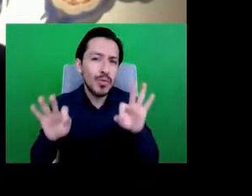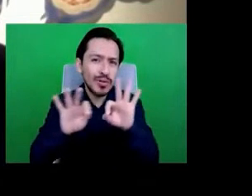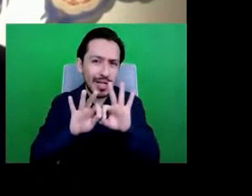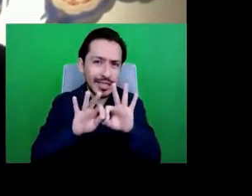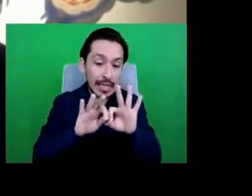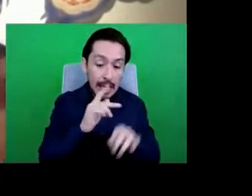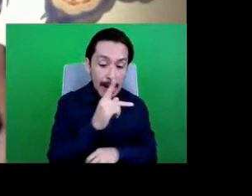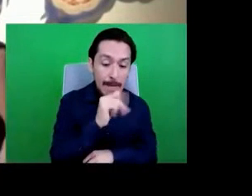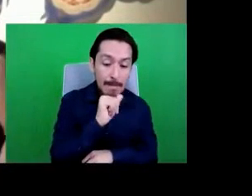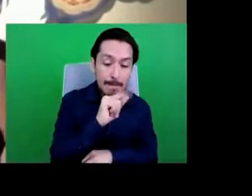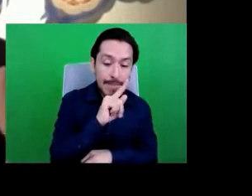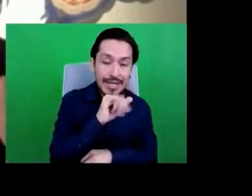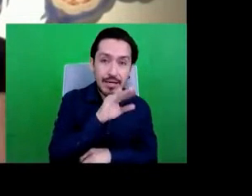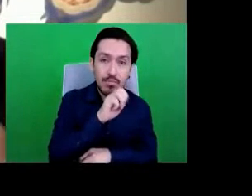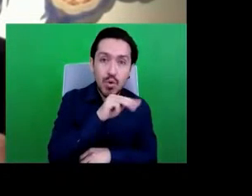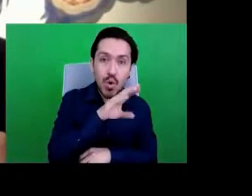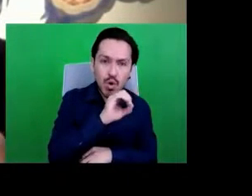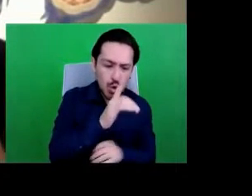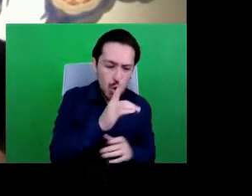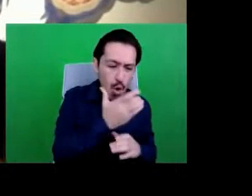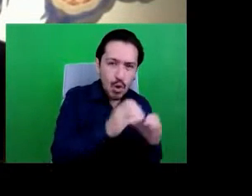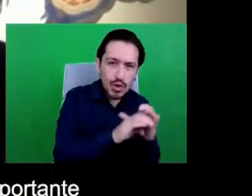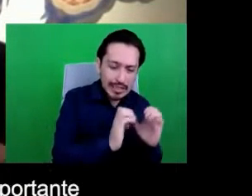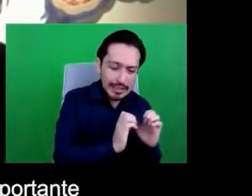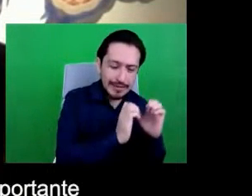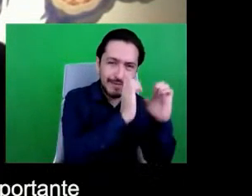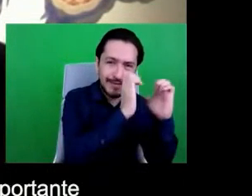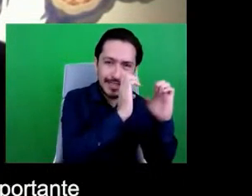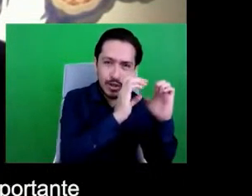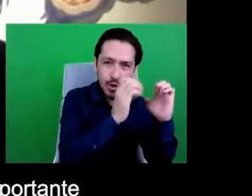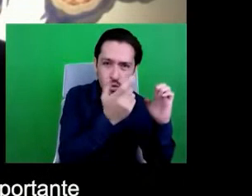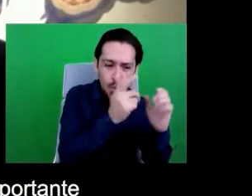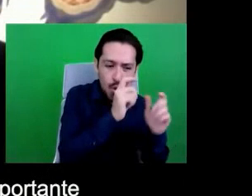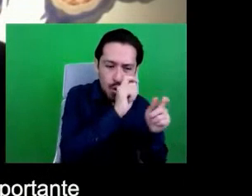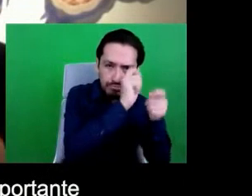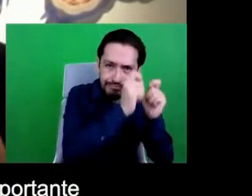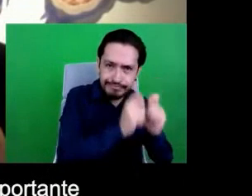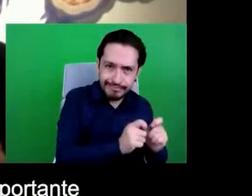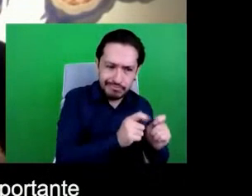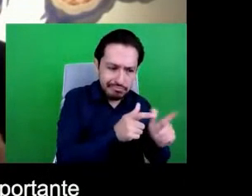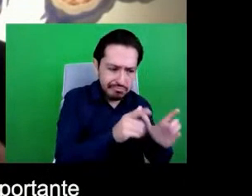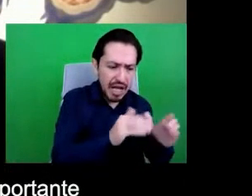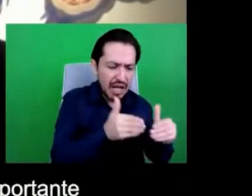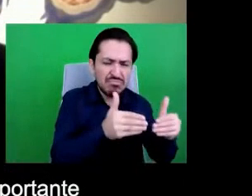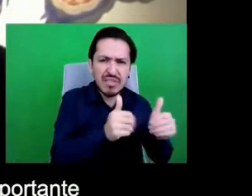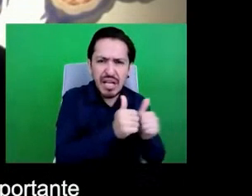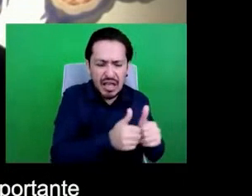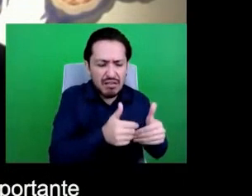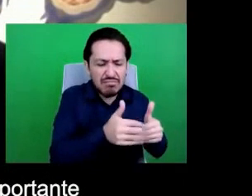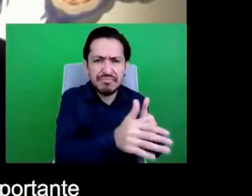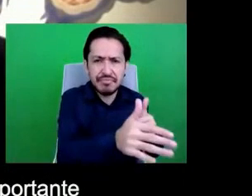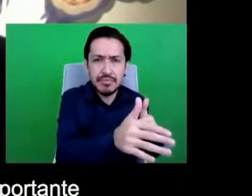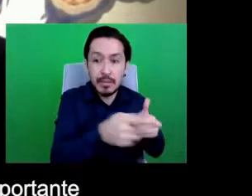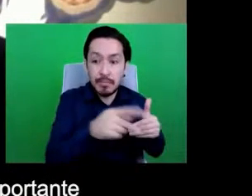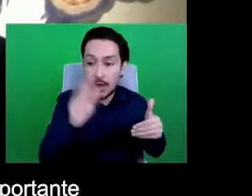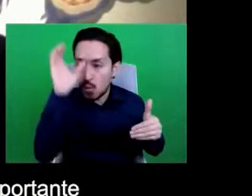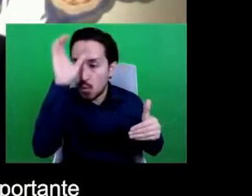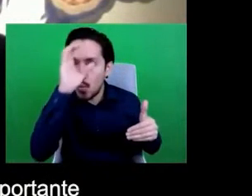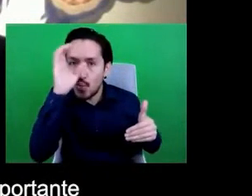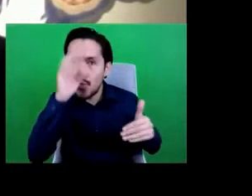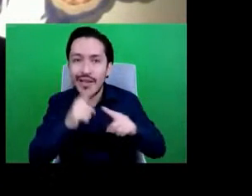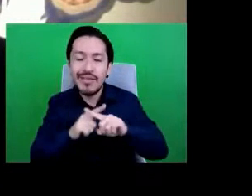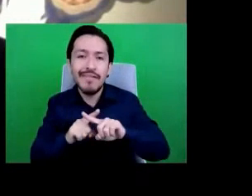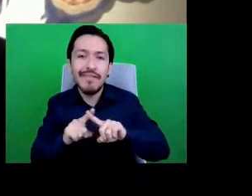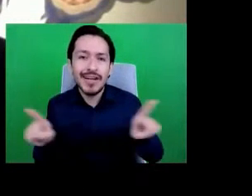un error que, de hecho, los gobiernos cometen. Y claro que el patrimonio es una parte importante de la cultura, pero la cultura no